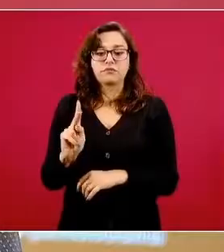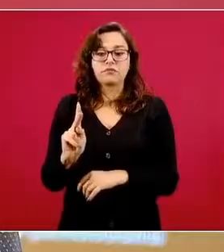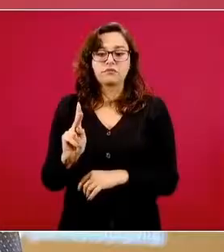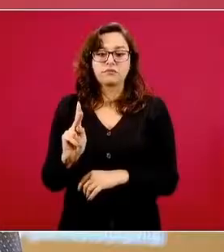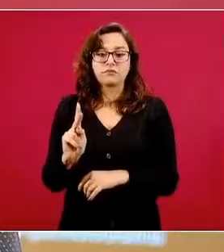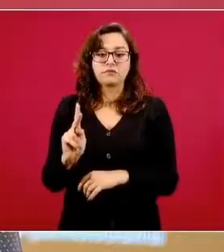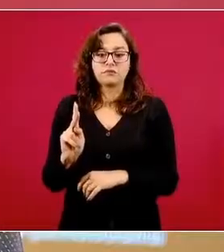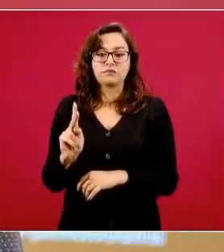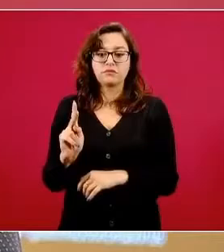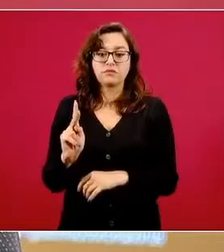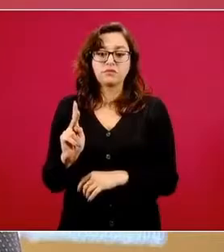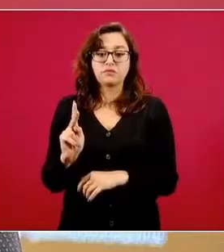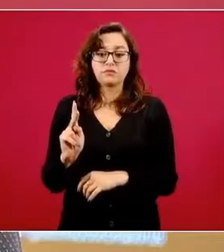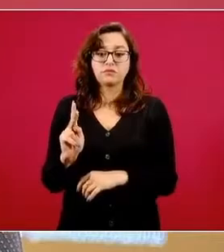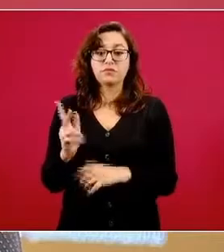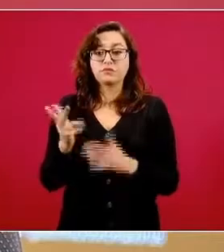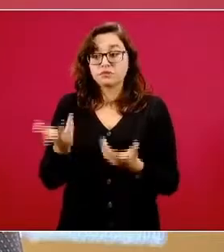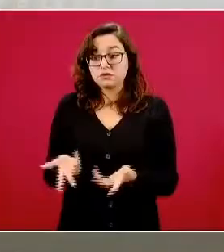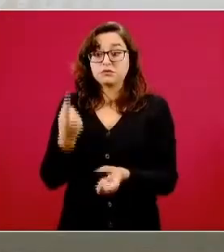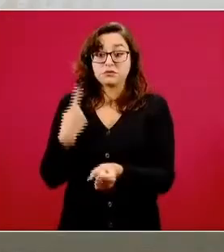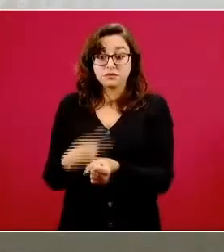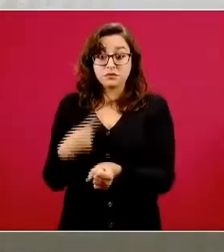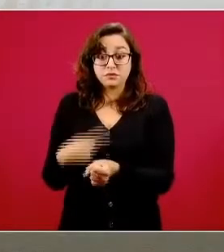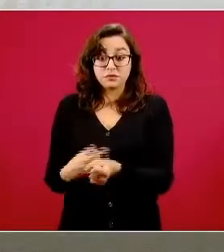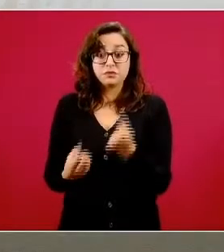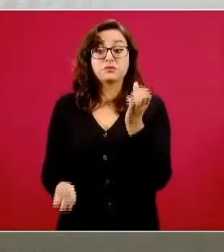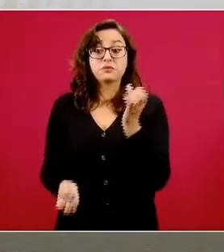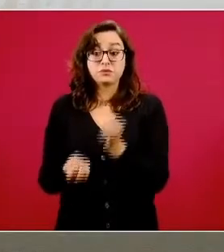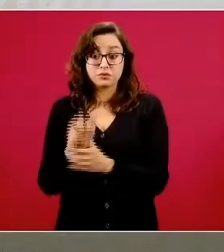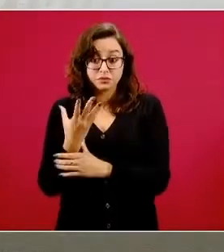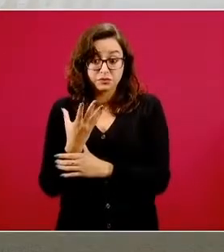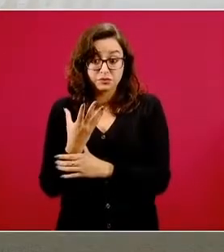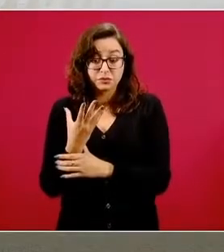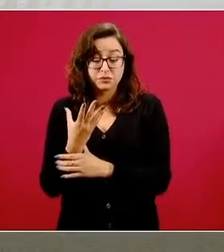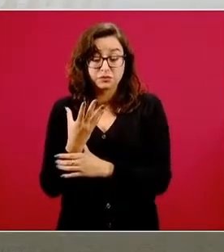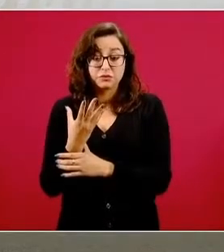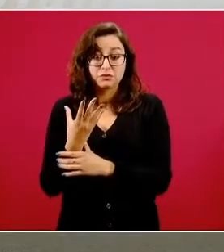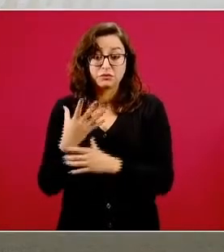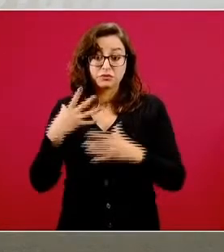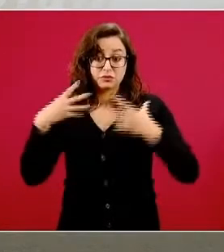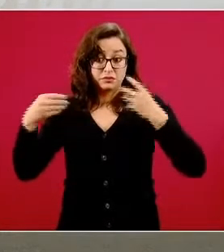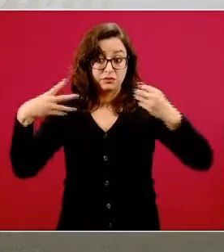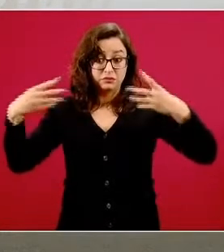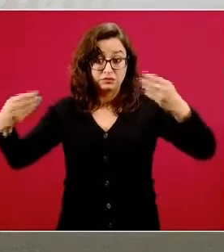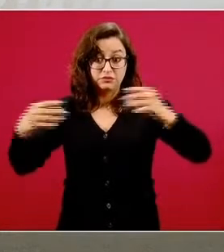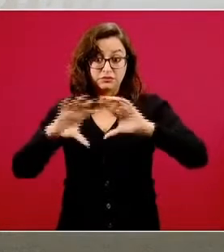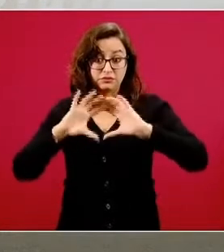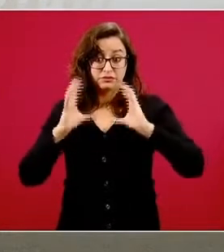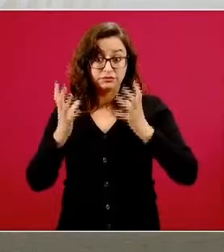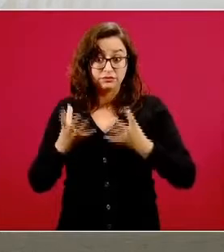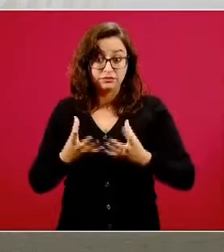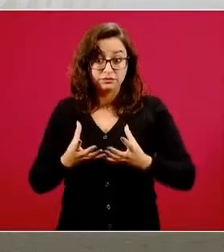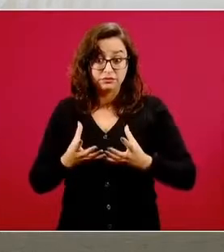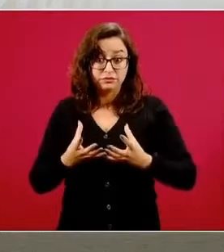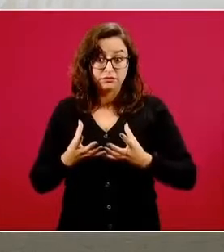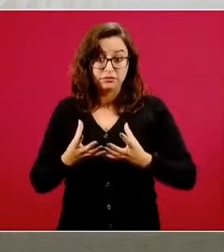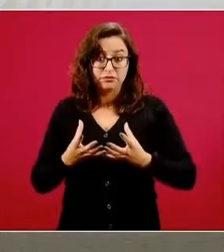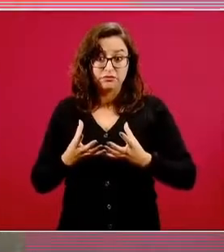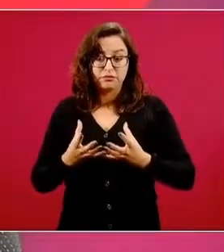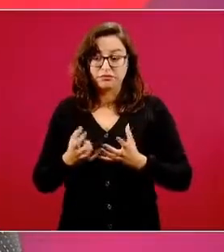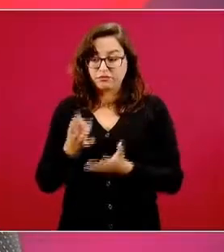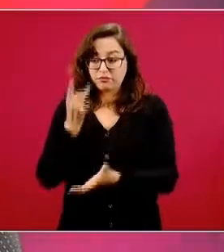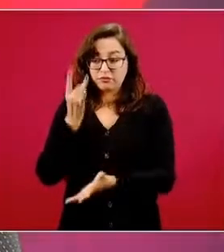esto es una enfermedad nueva, es una pandemia, entonces no se